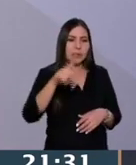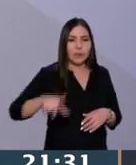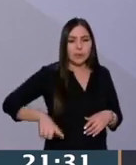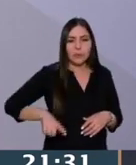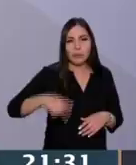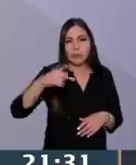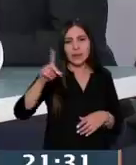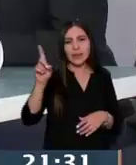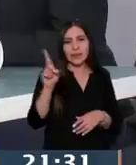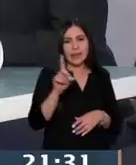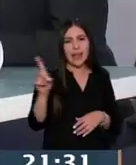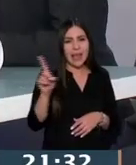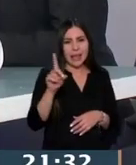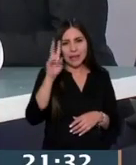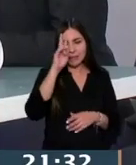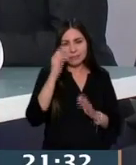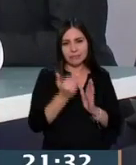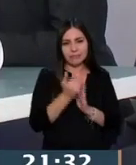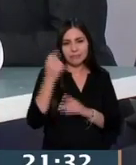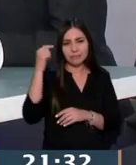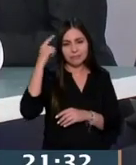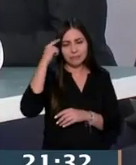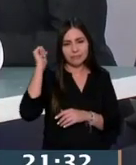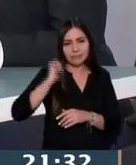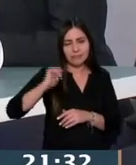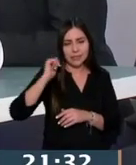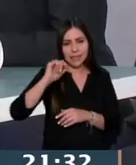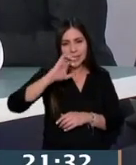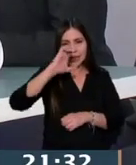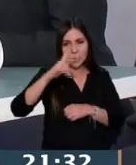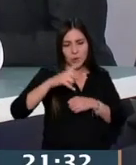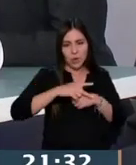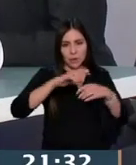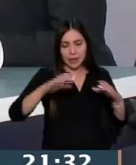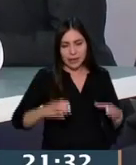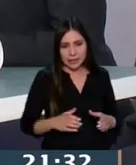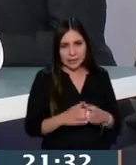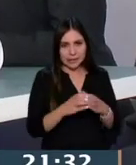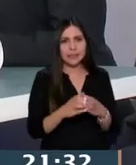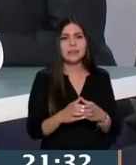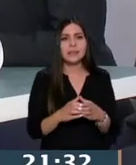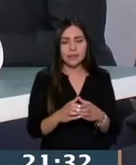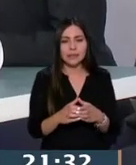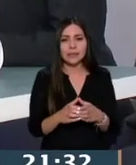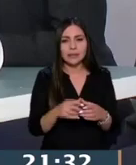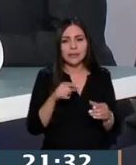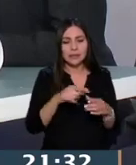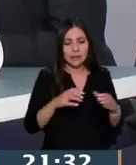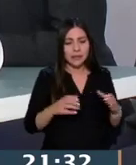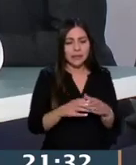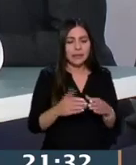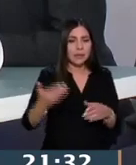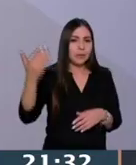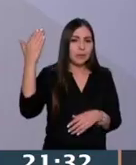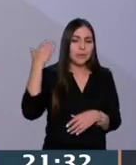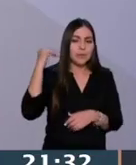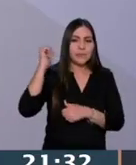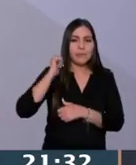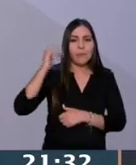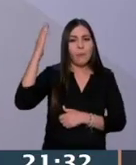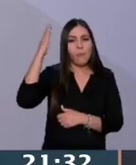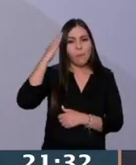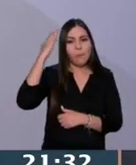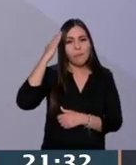pasado una organización europea de derechas, encabezada en ese momento por